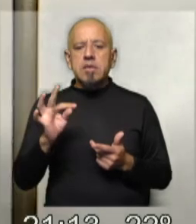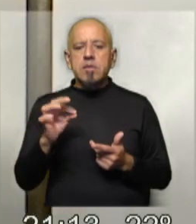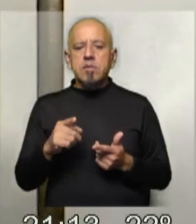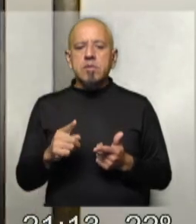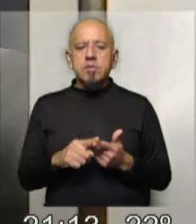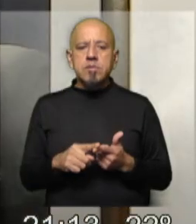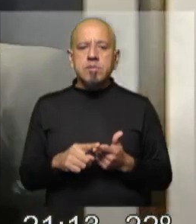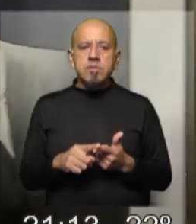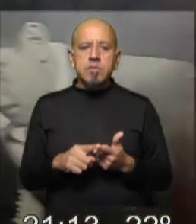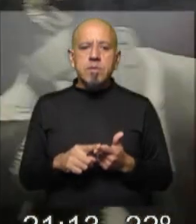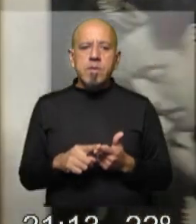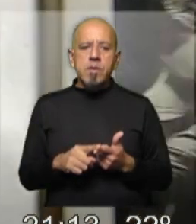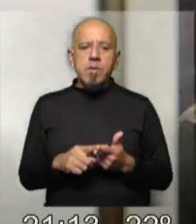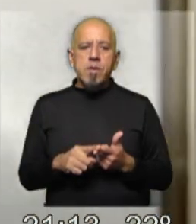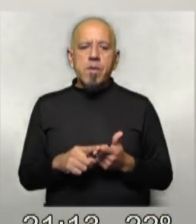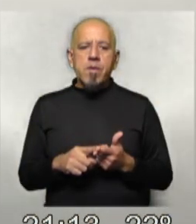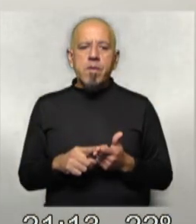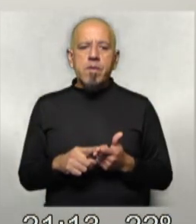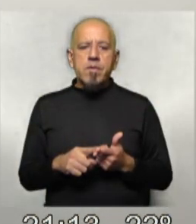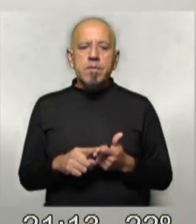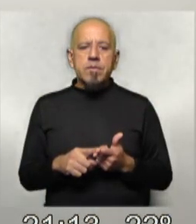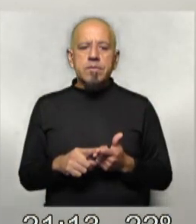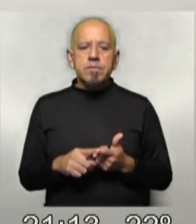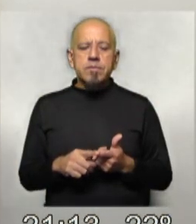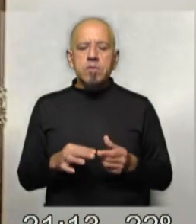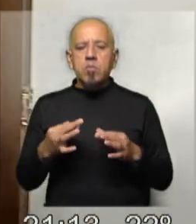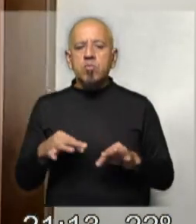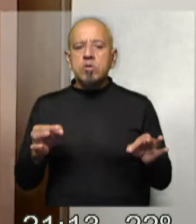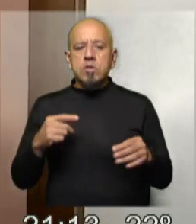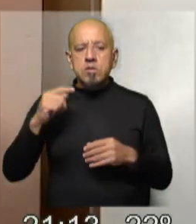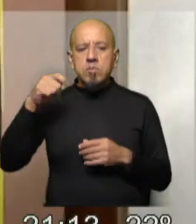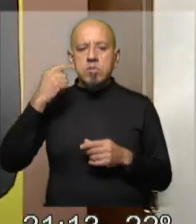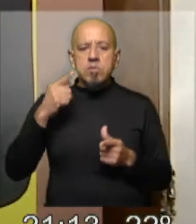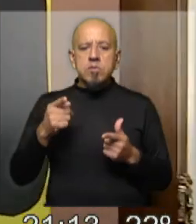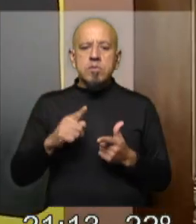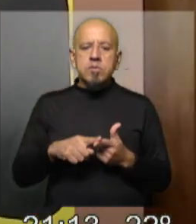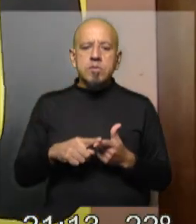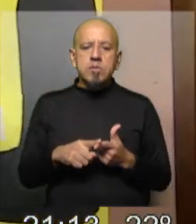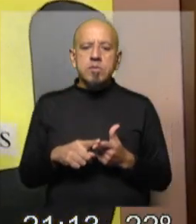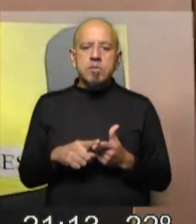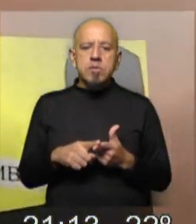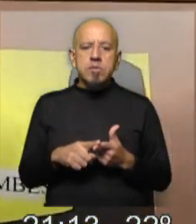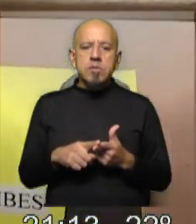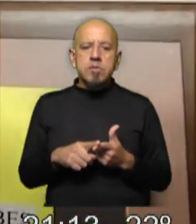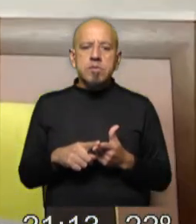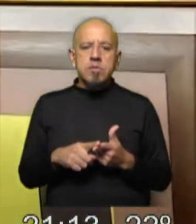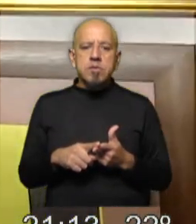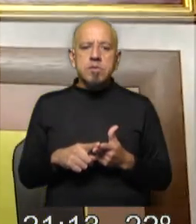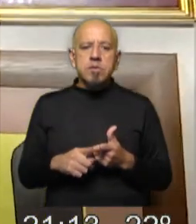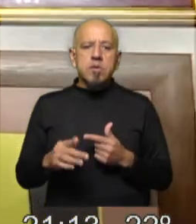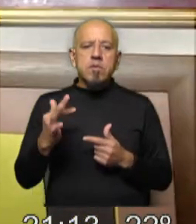música de películas, de ese estilo. Después estaba Oscar Ramírez, que es más de folclore,